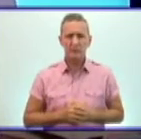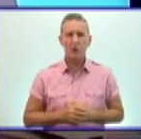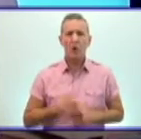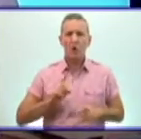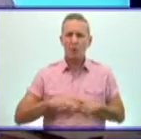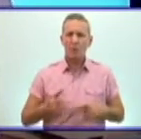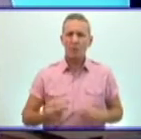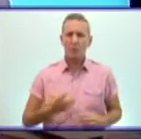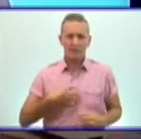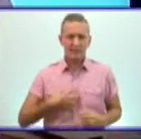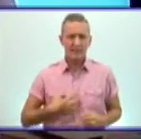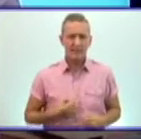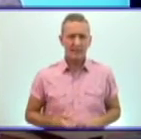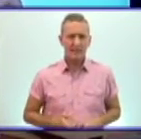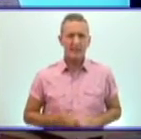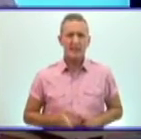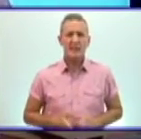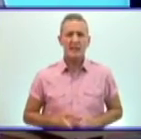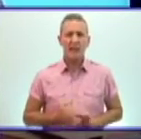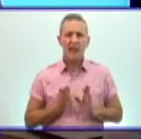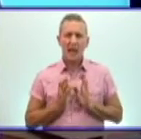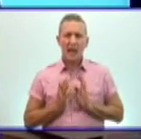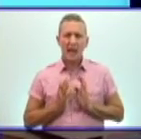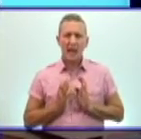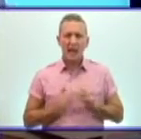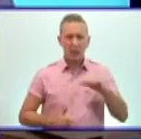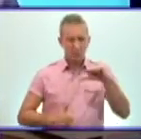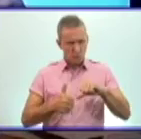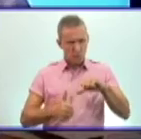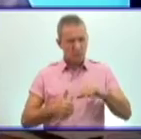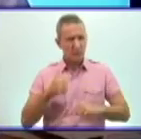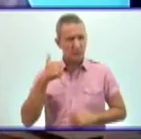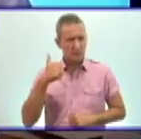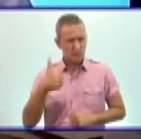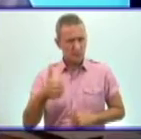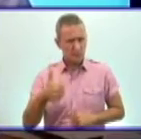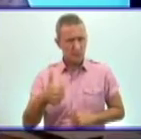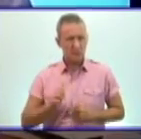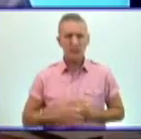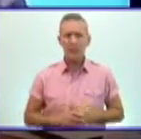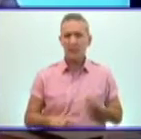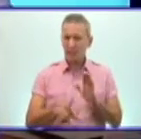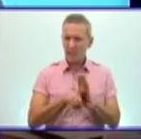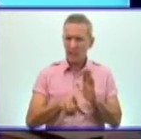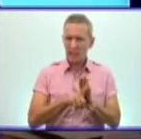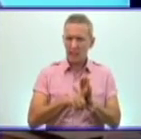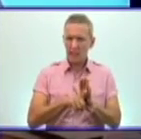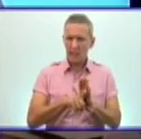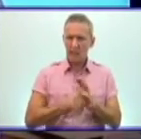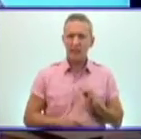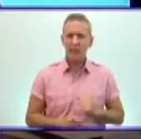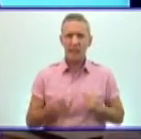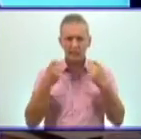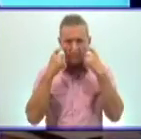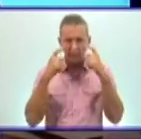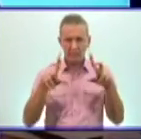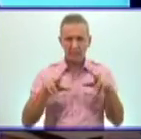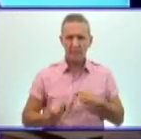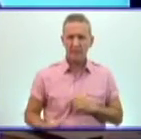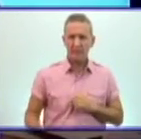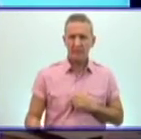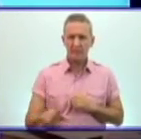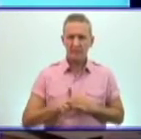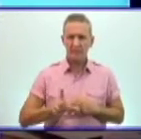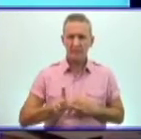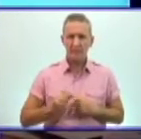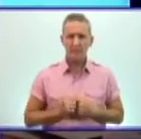comportamiento ético y las leyes de convivencia ciudadana. Y sigue diciendo Martí: el guerrero que